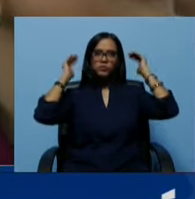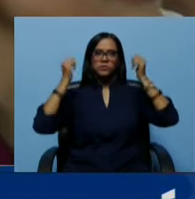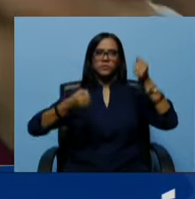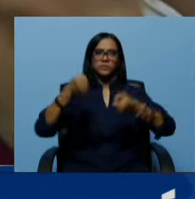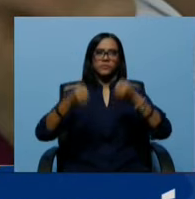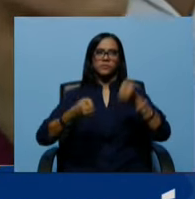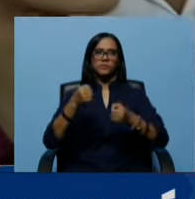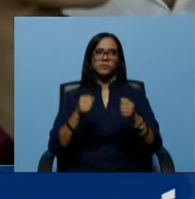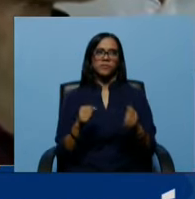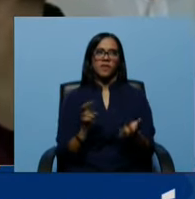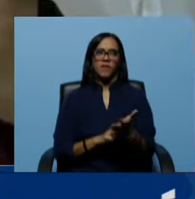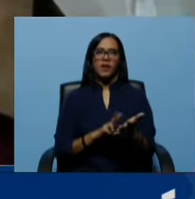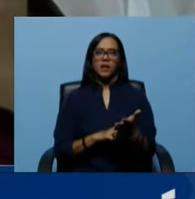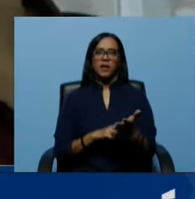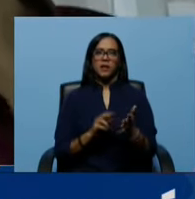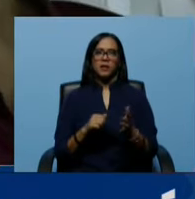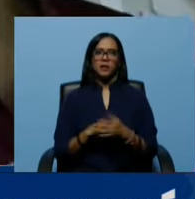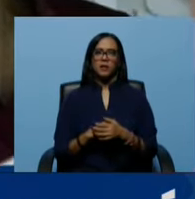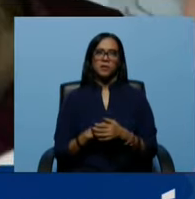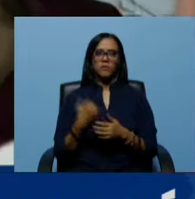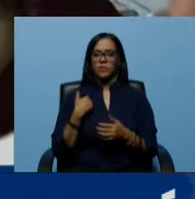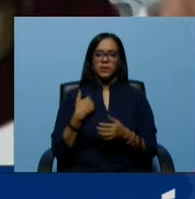¿verdad? O un Rolls Royce.